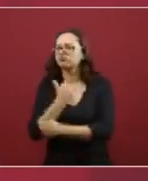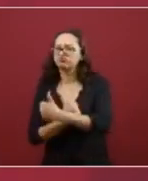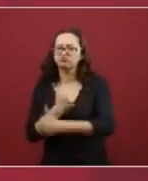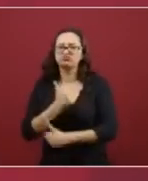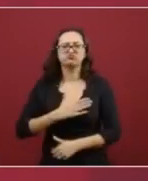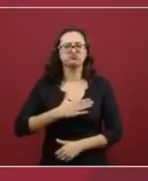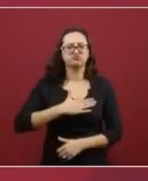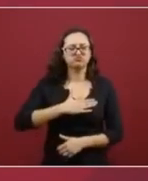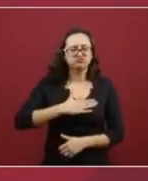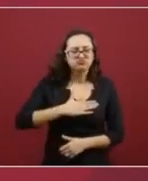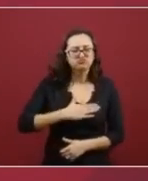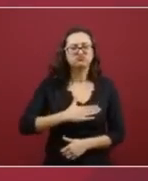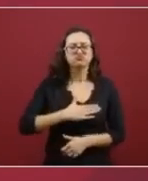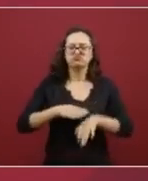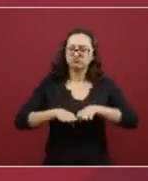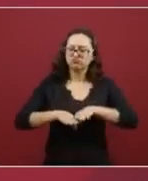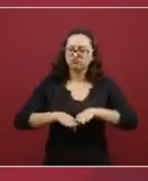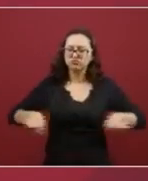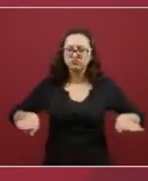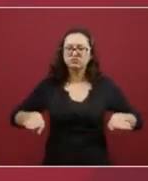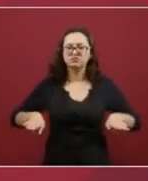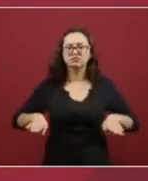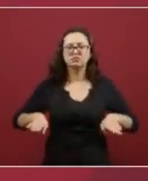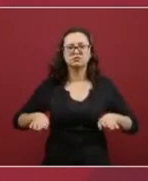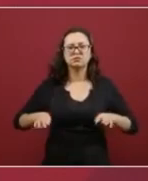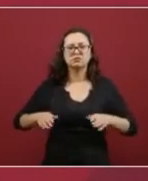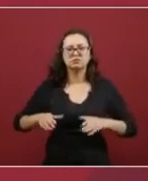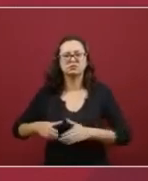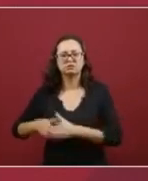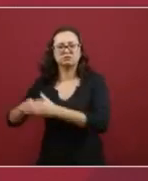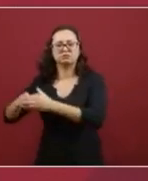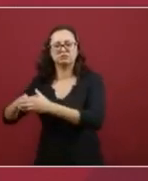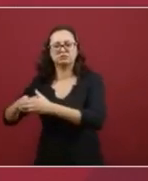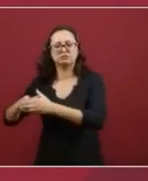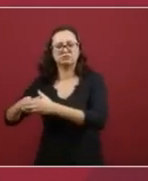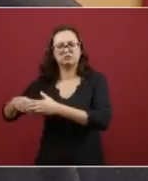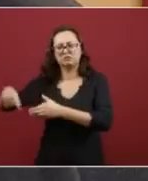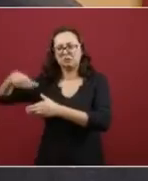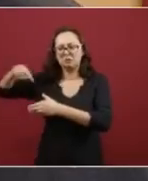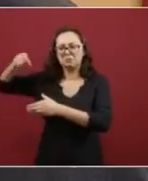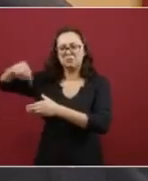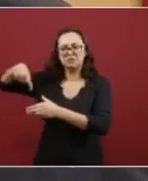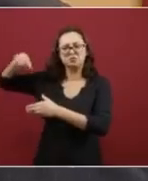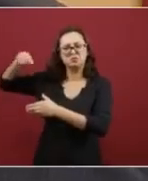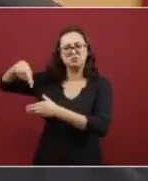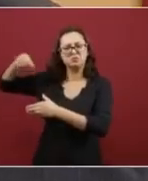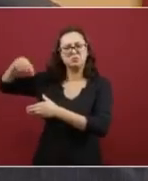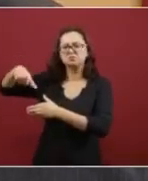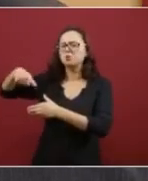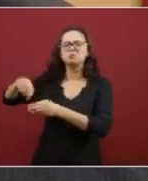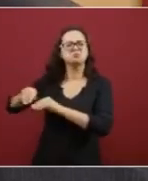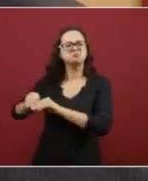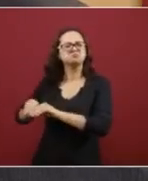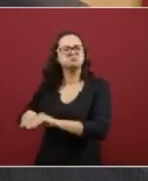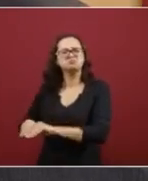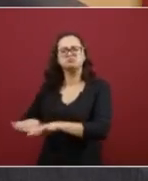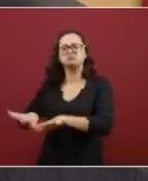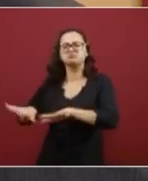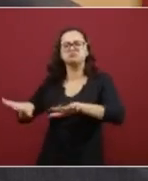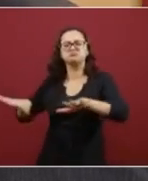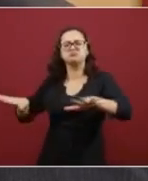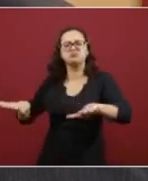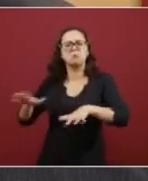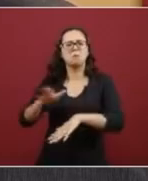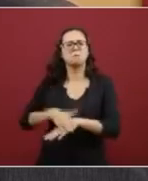menos concentración en las actividades económicas, es decir, que no haya